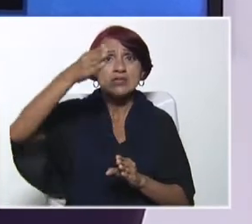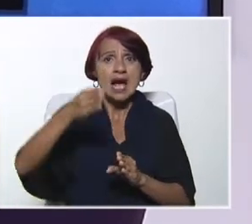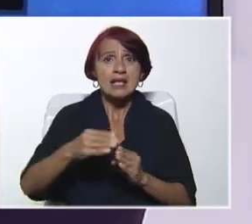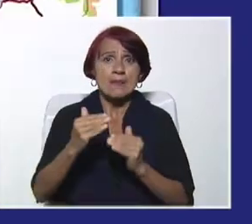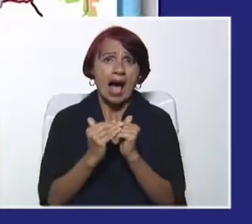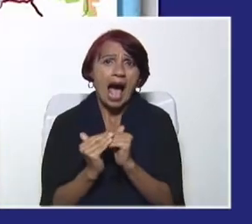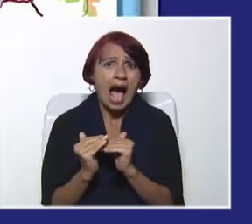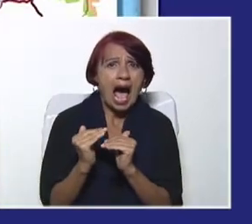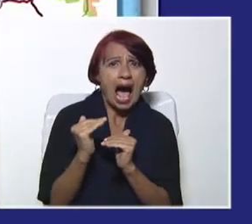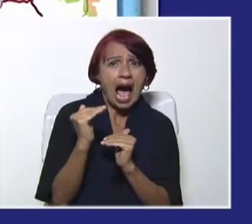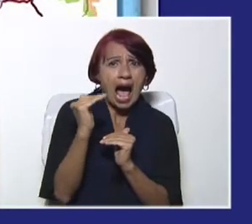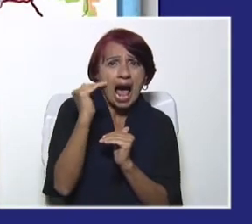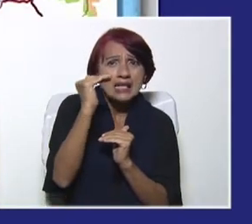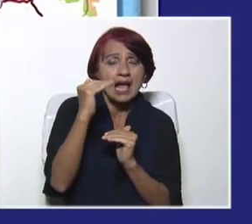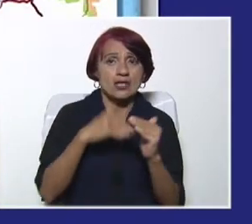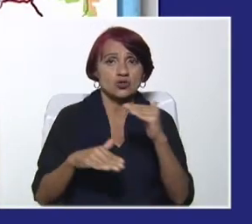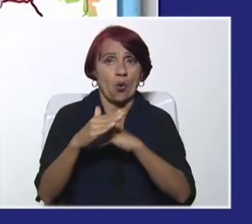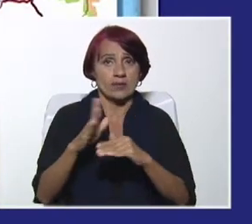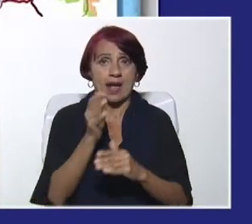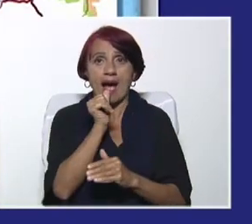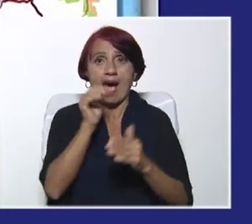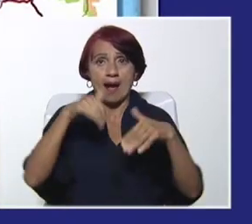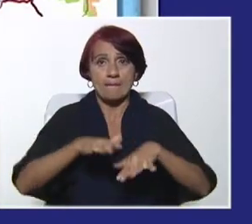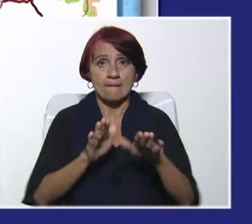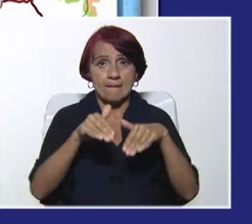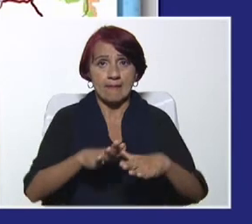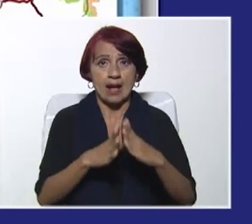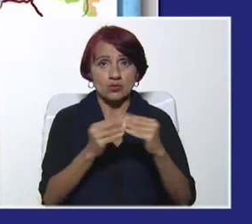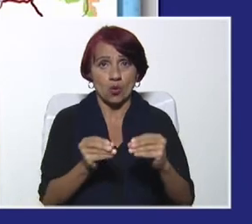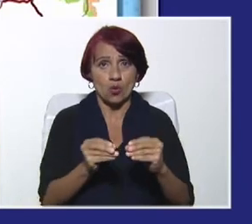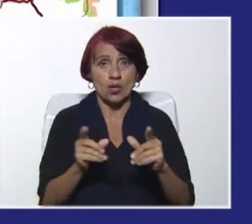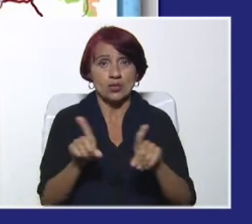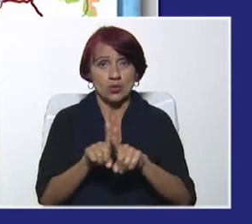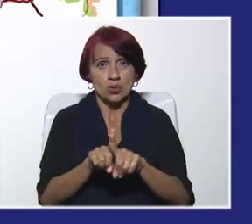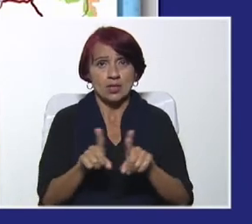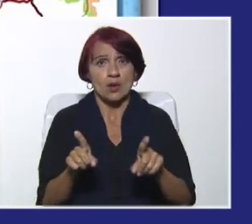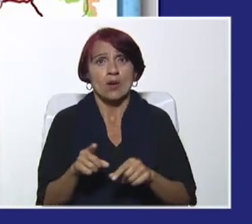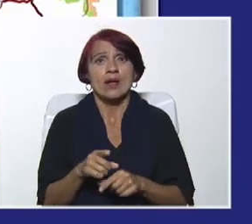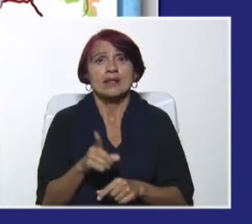4.978 metros sobre el nivel del mar. También tenemos